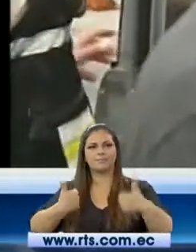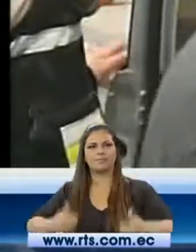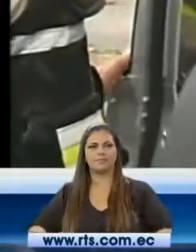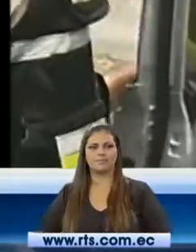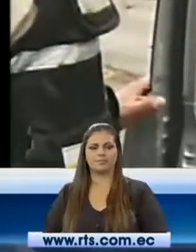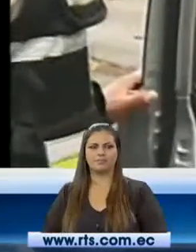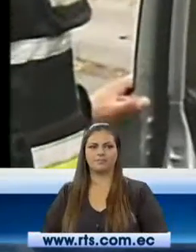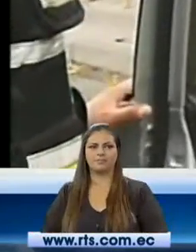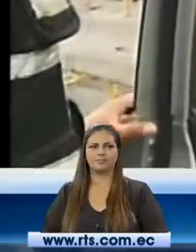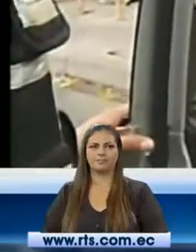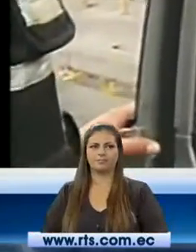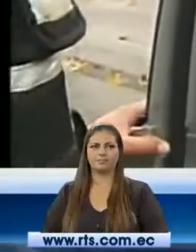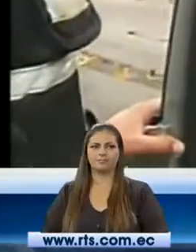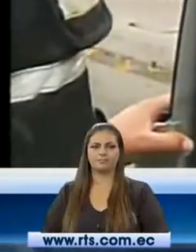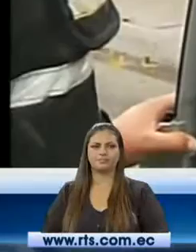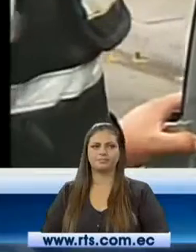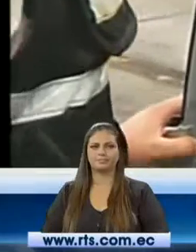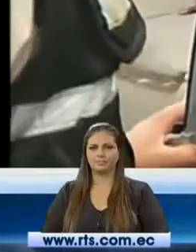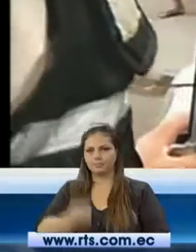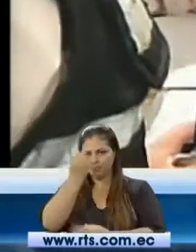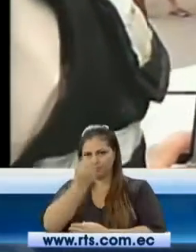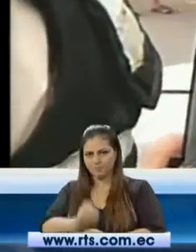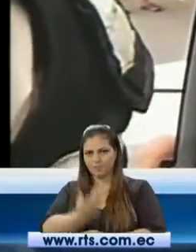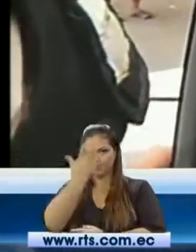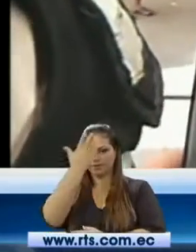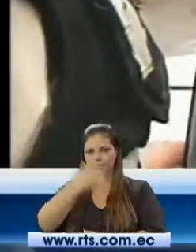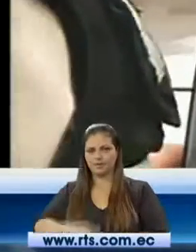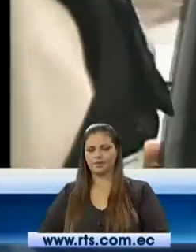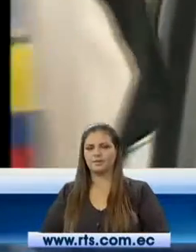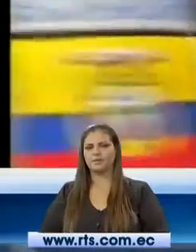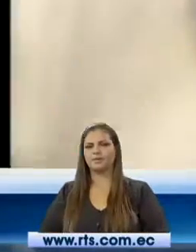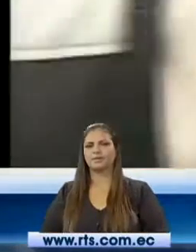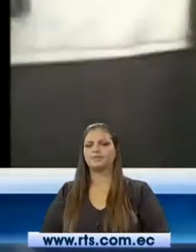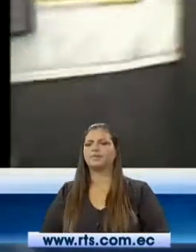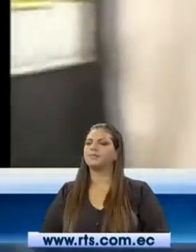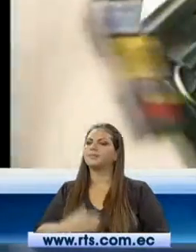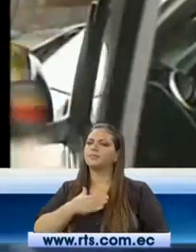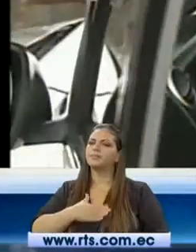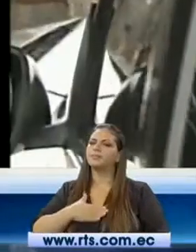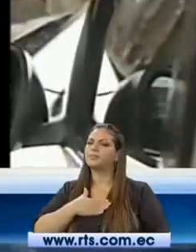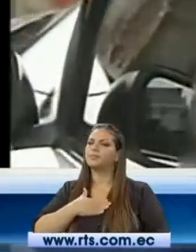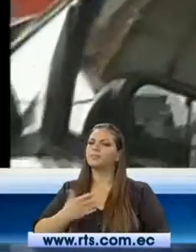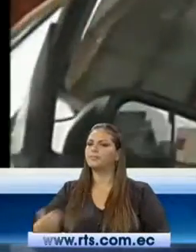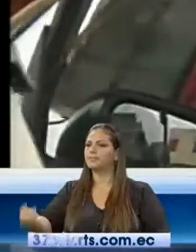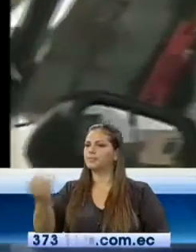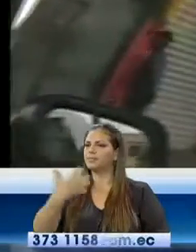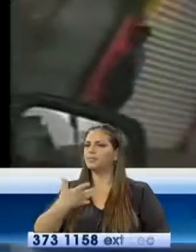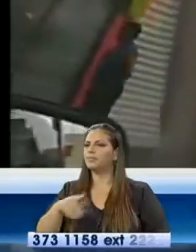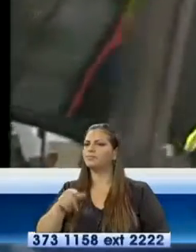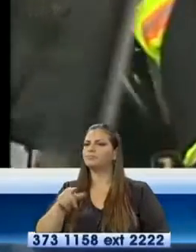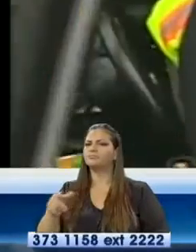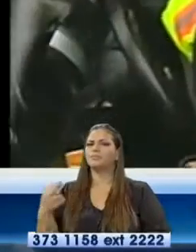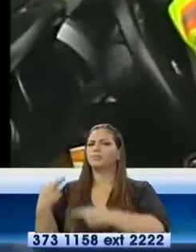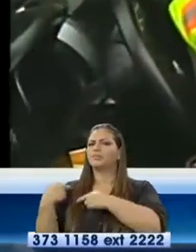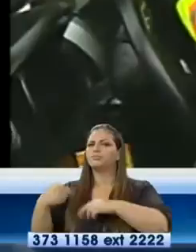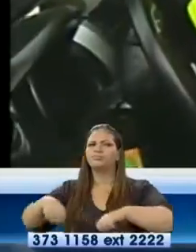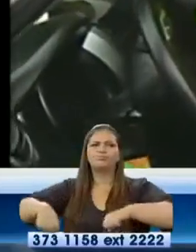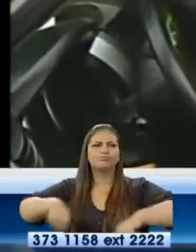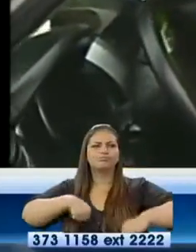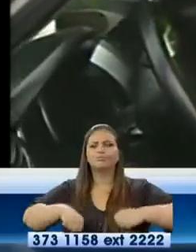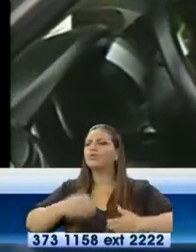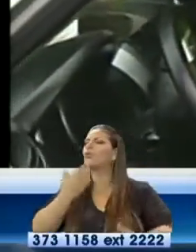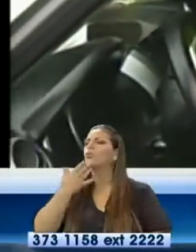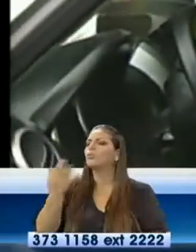sigue allí. Aquí está con nosotros, buenos días, de la Policía Nacional. Cuéntenos un poco acerca de este operativo, cómo lo están desplegando. Ya, al momento